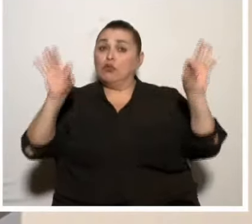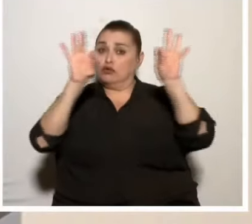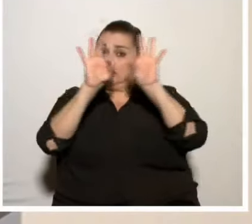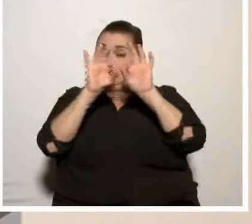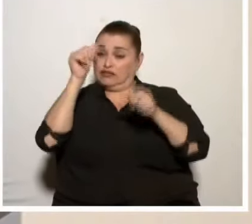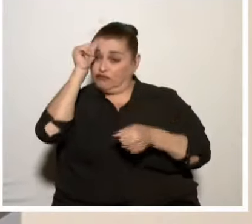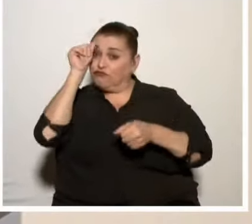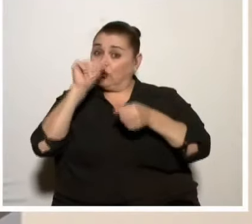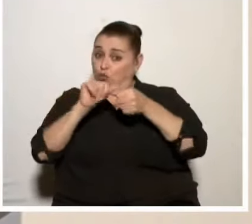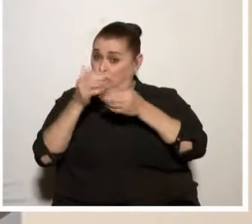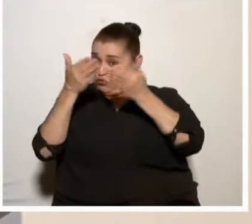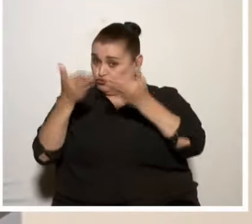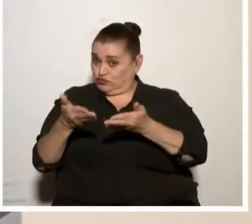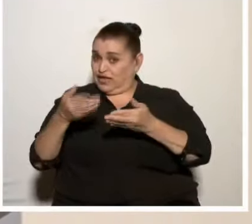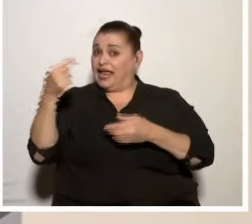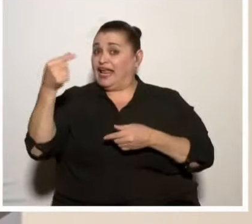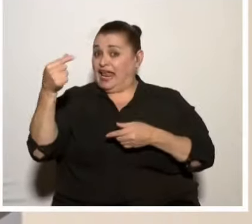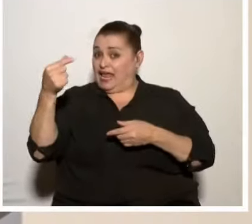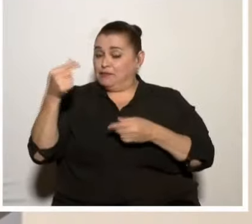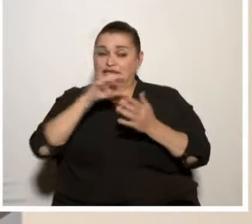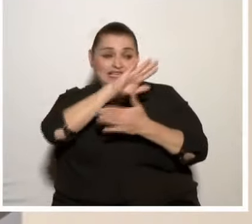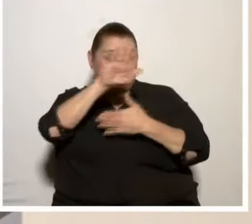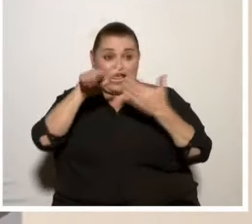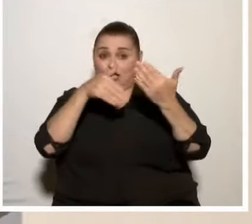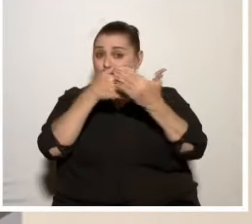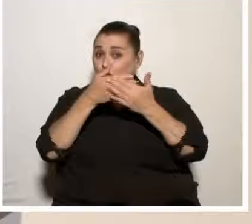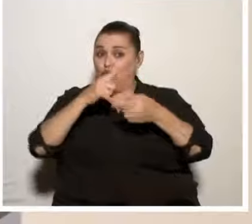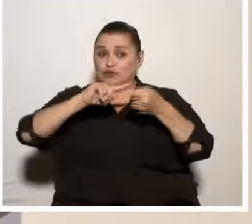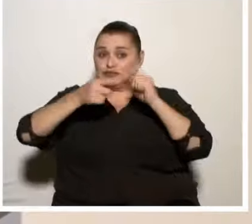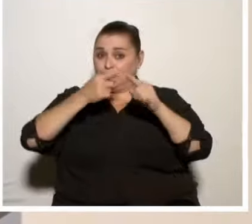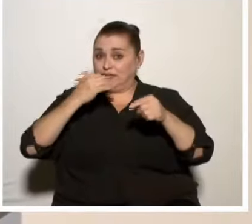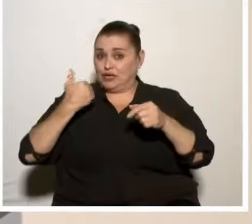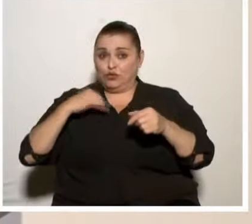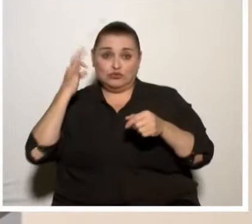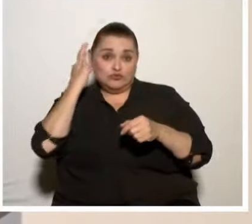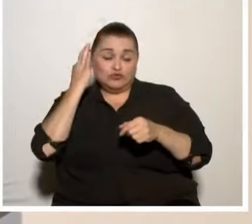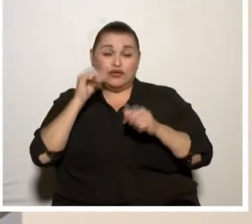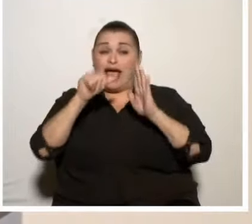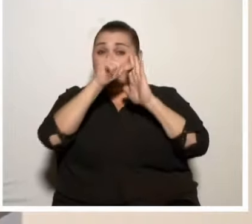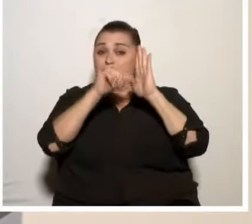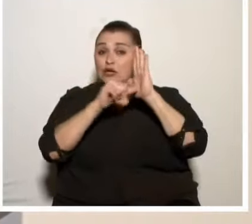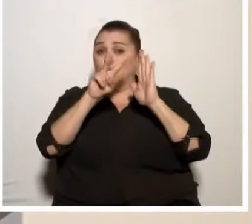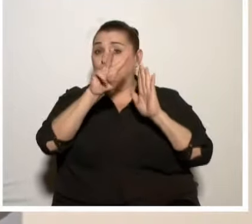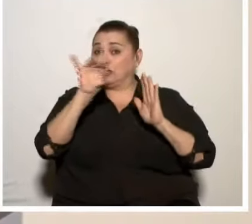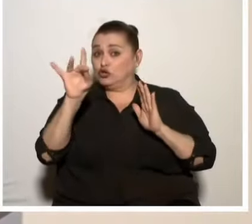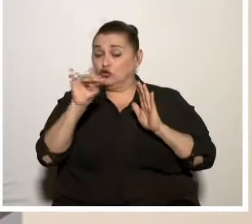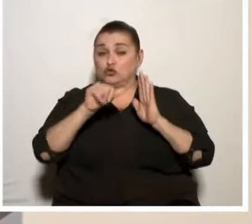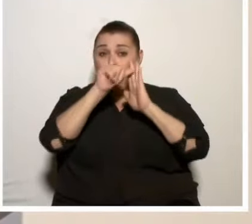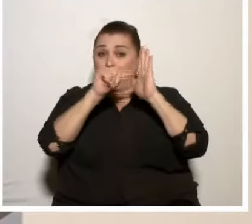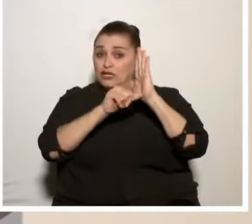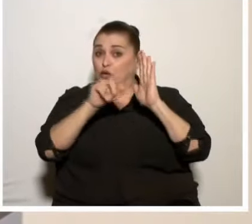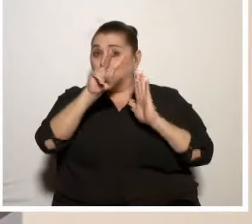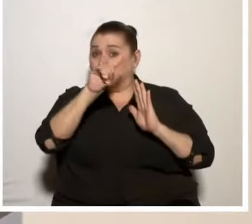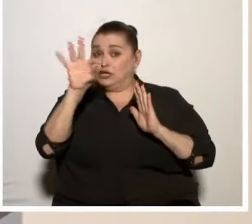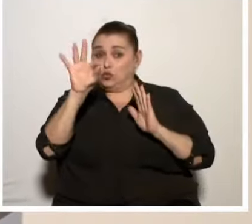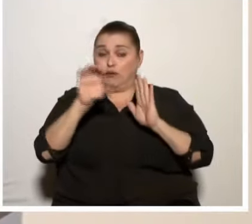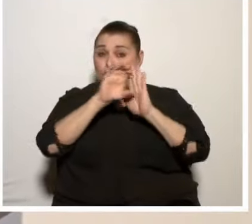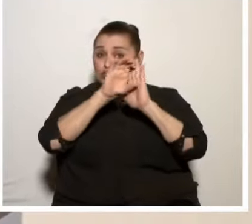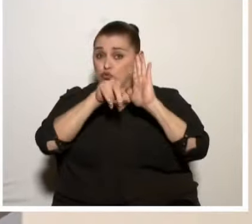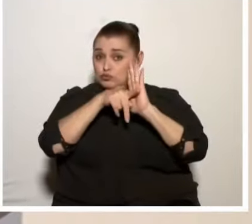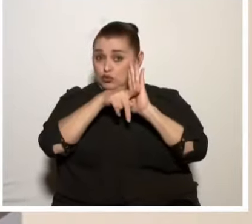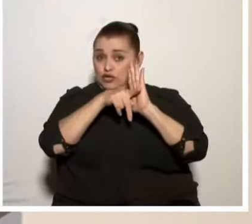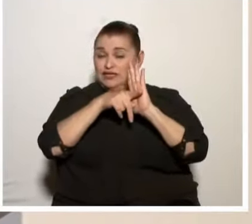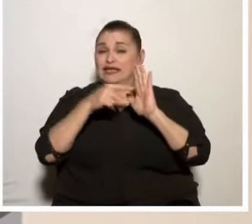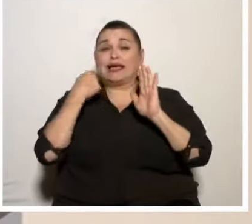recuerdo, don Gravin, y a todos los amigos y amigas, que el artículo 28 y el artículo 29 de nuestra